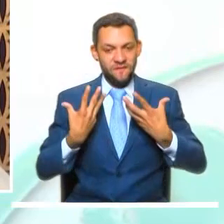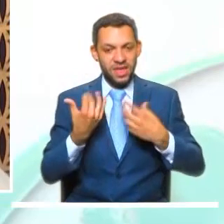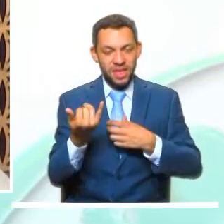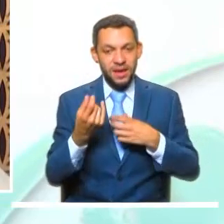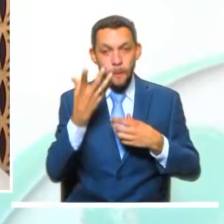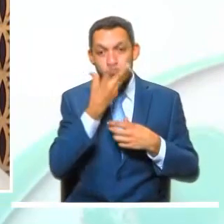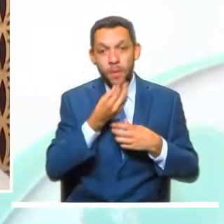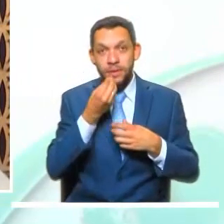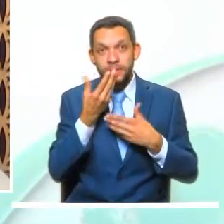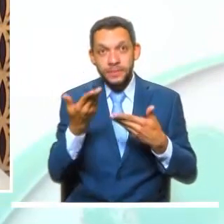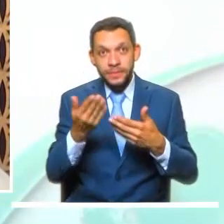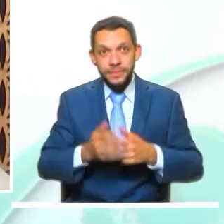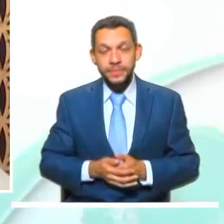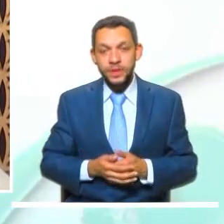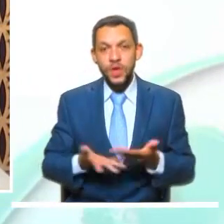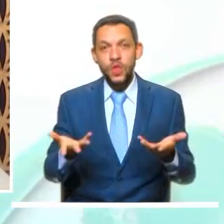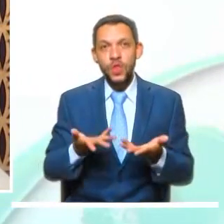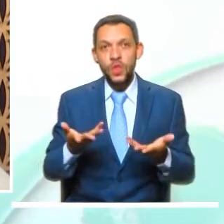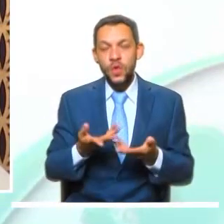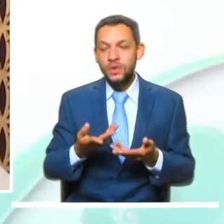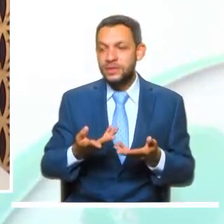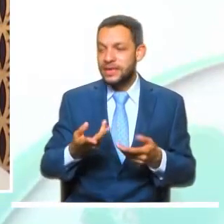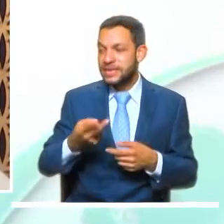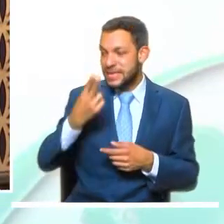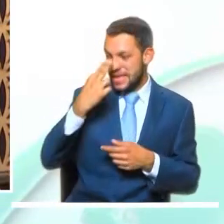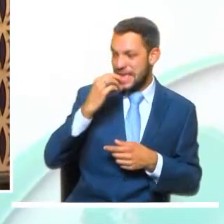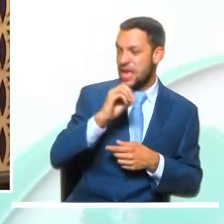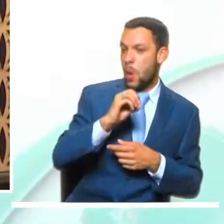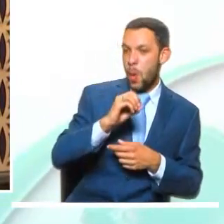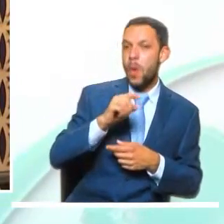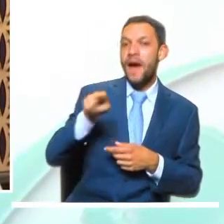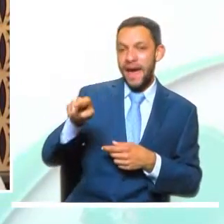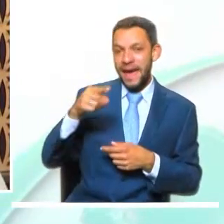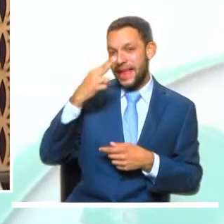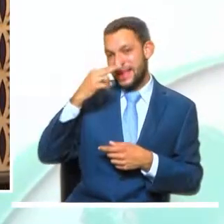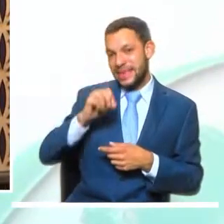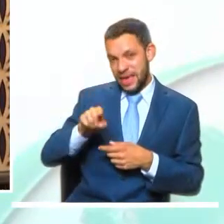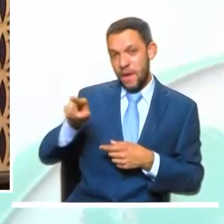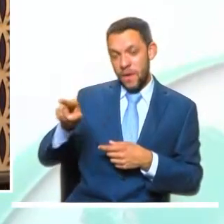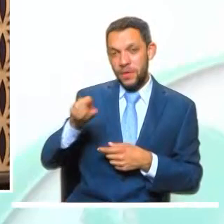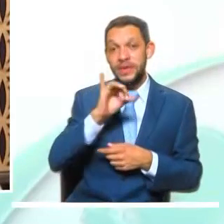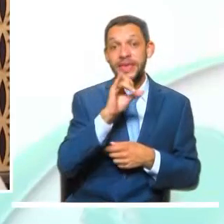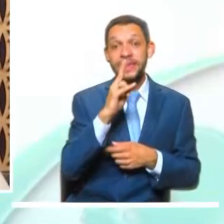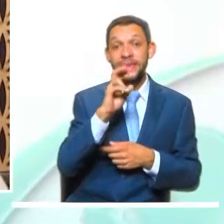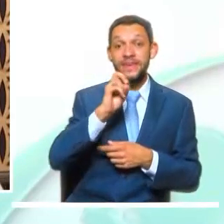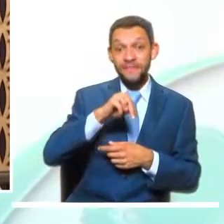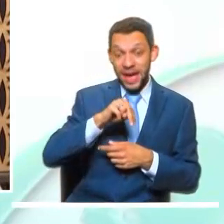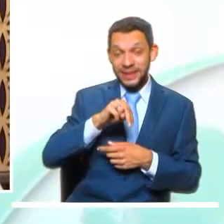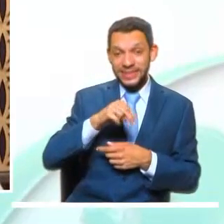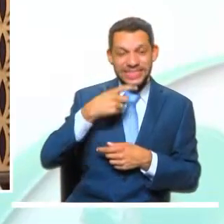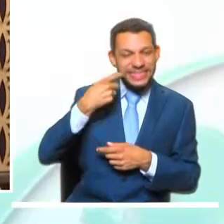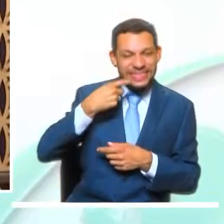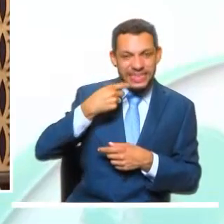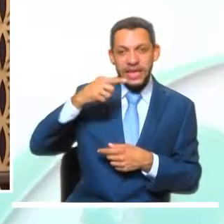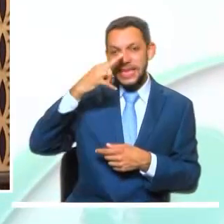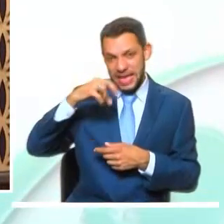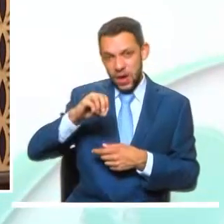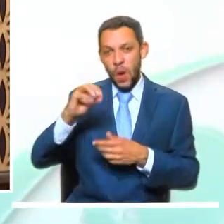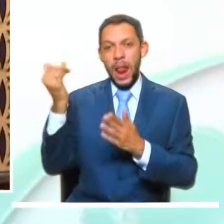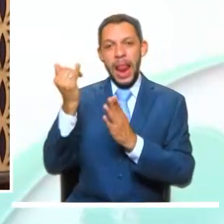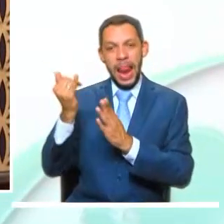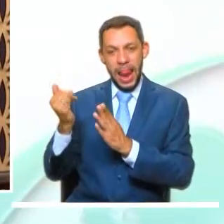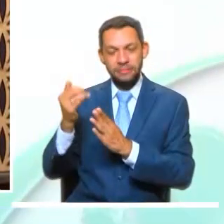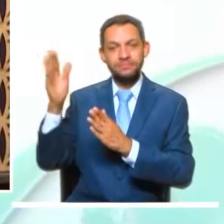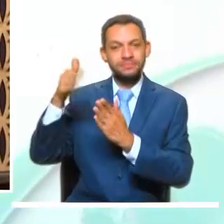diga diga diga y la hizo mi hijo el hijo de iván bueno luego para